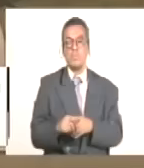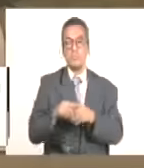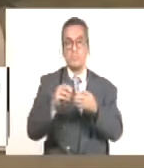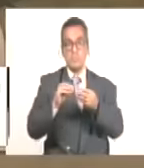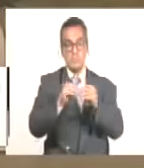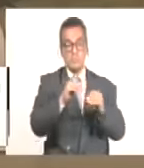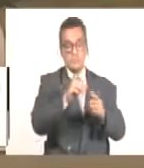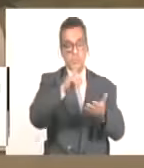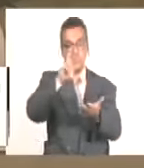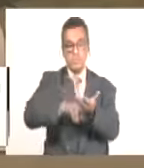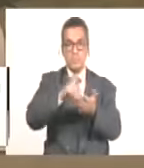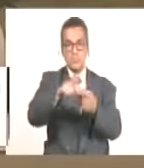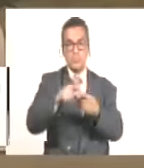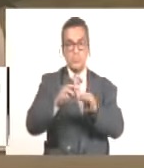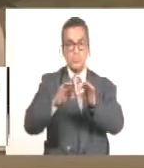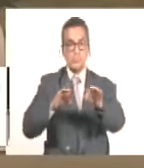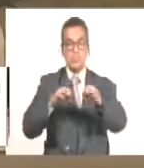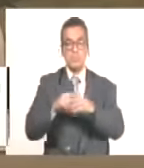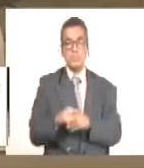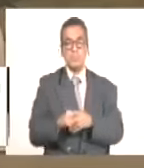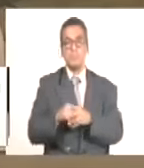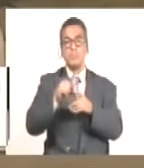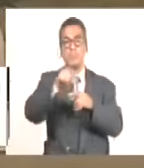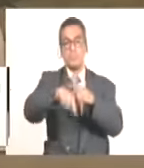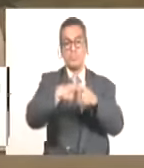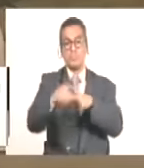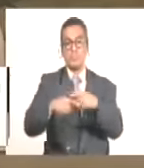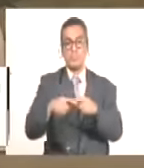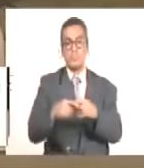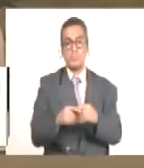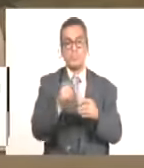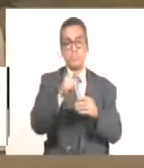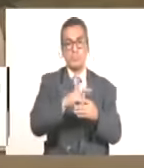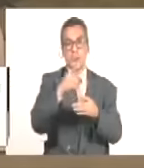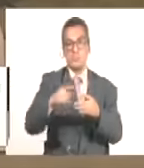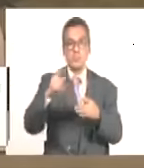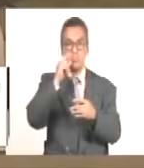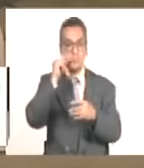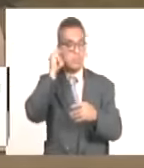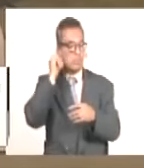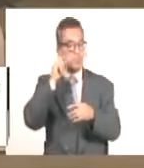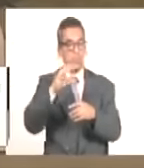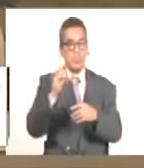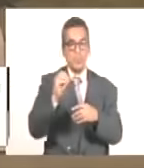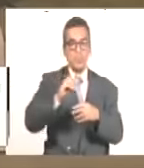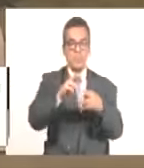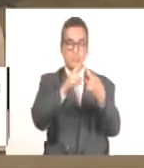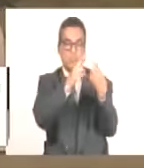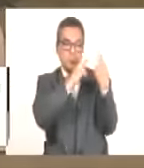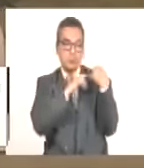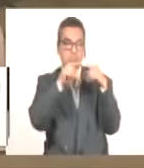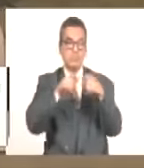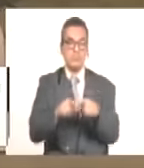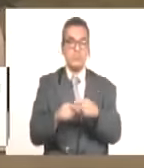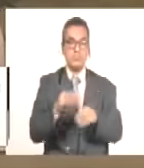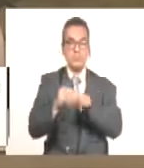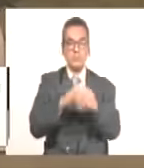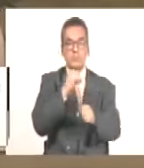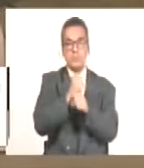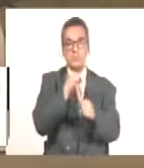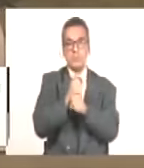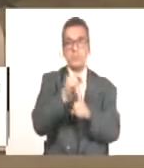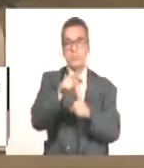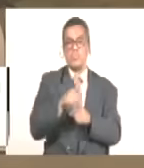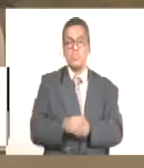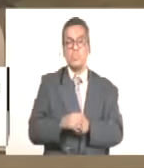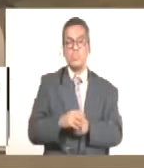Calidad, Certificación y Metrología por parte de las y los proyectistas y o responsables de la ejecución de obras